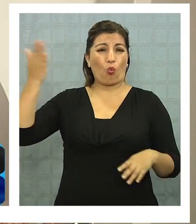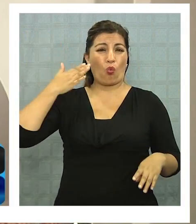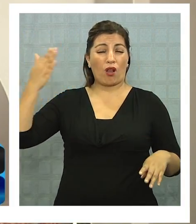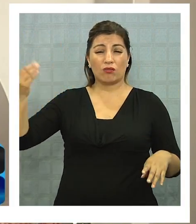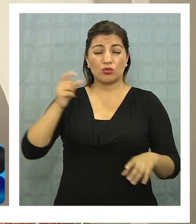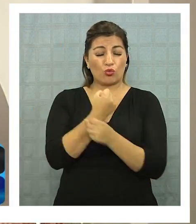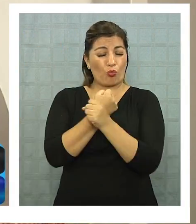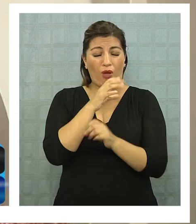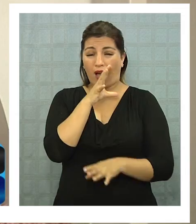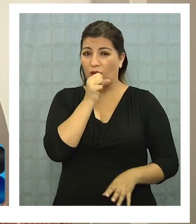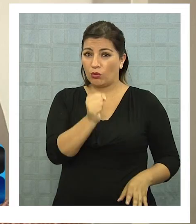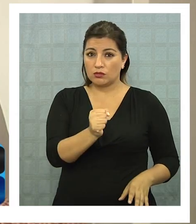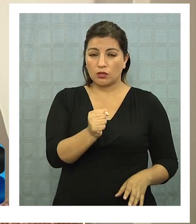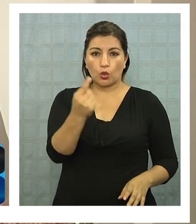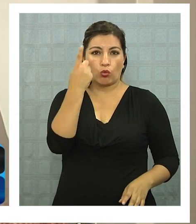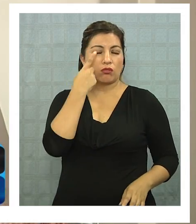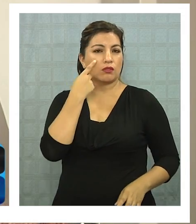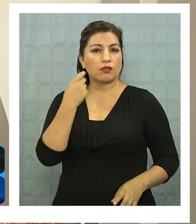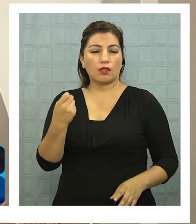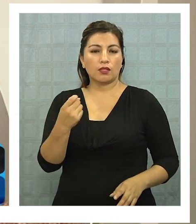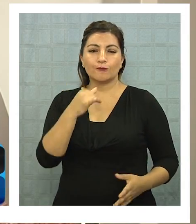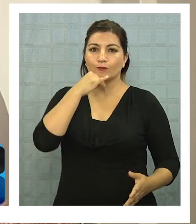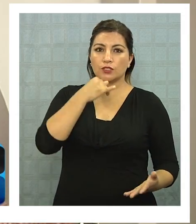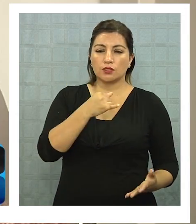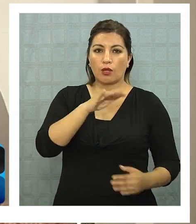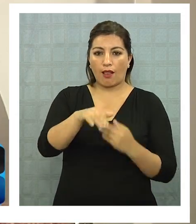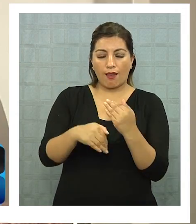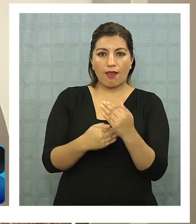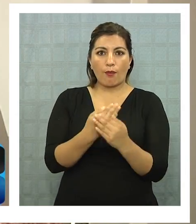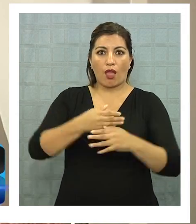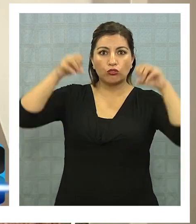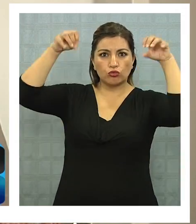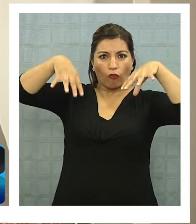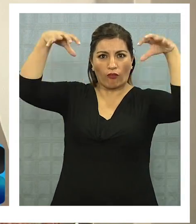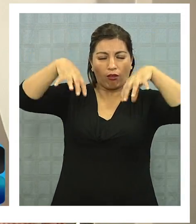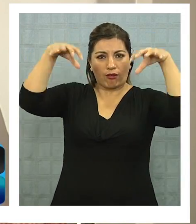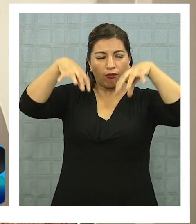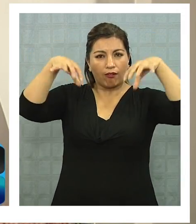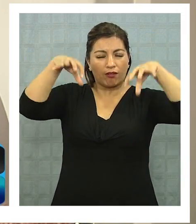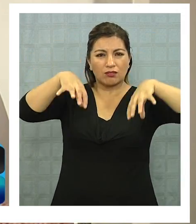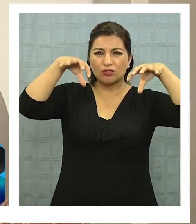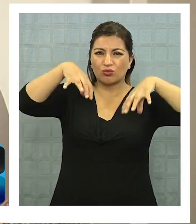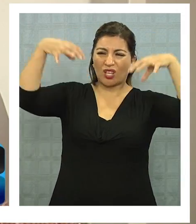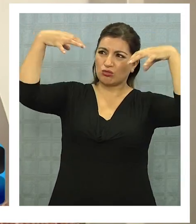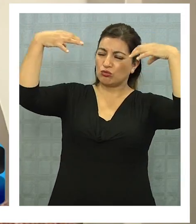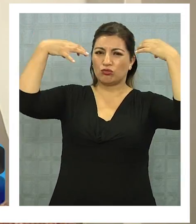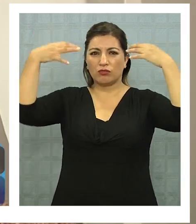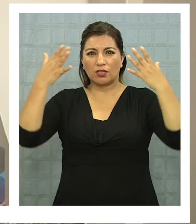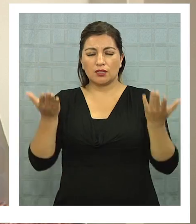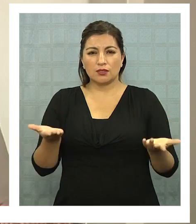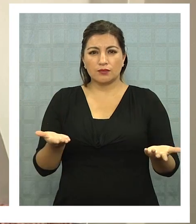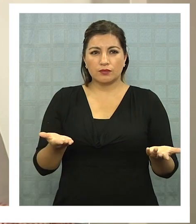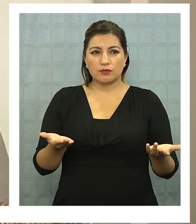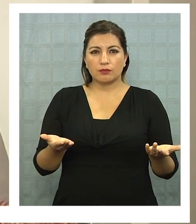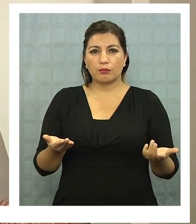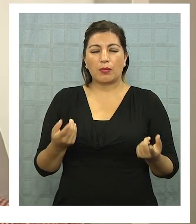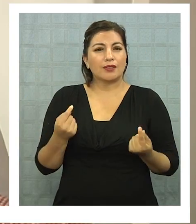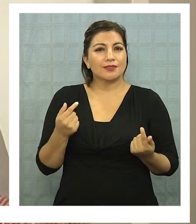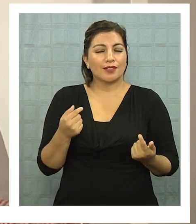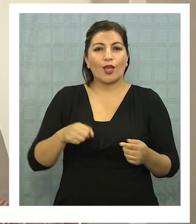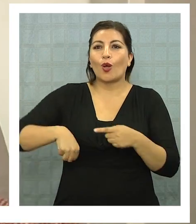calor insoportable, un día, no sé, amanecíamos con lluvia, una lluvia que era como